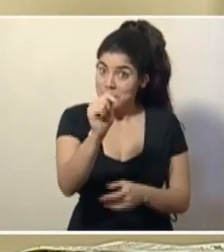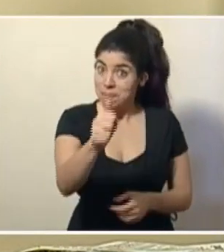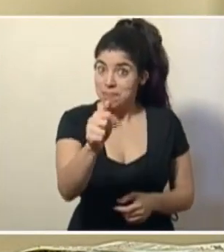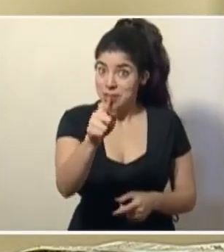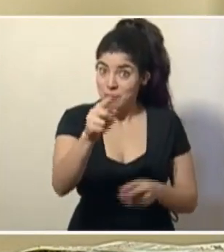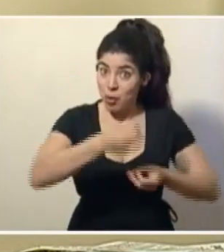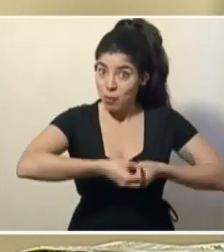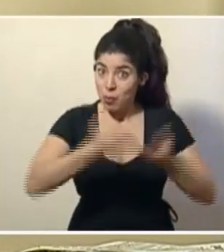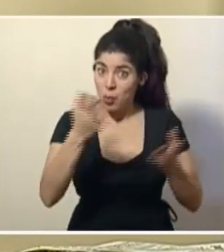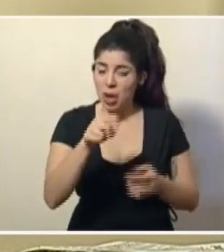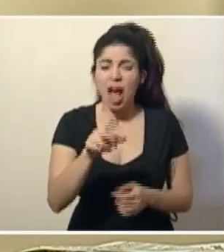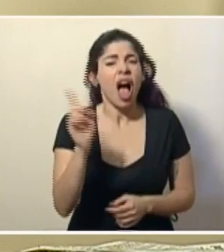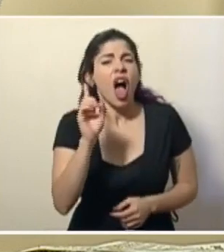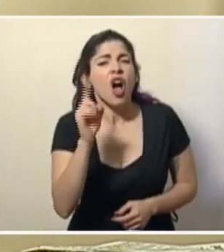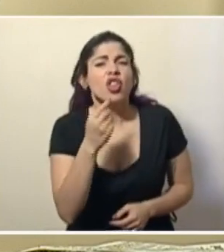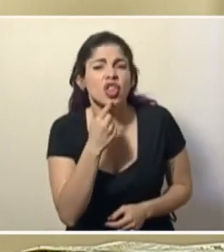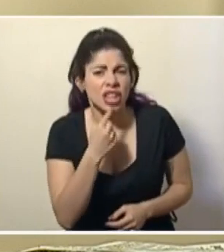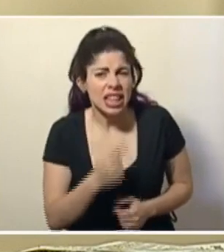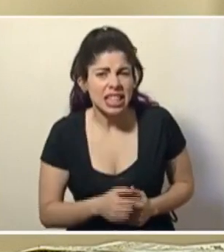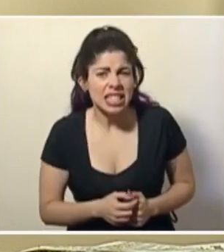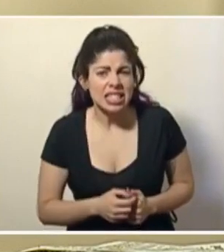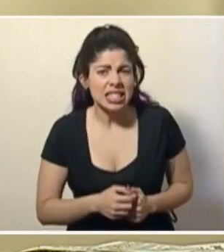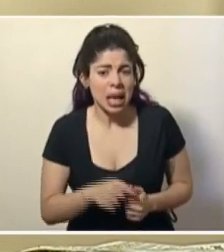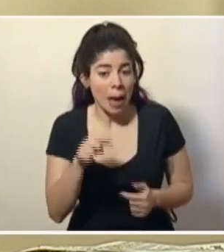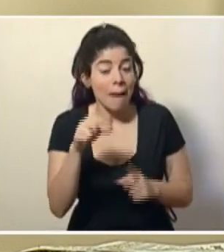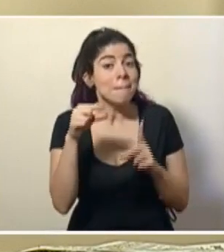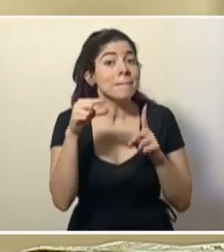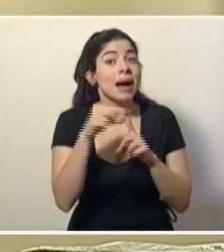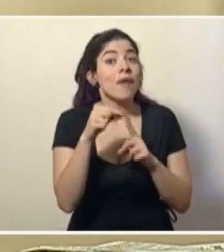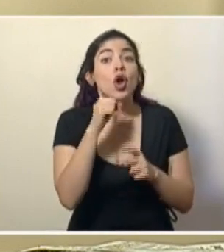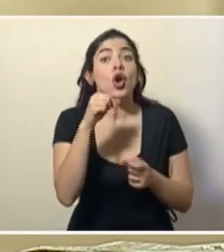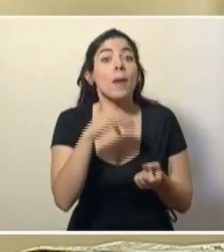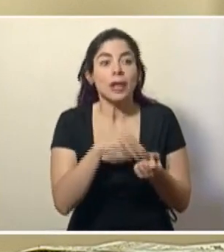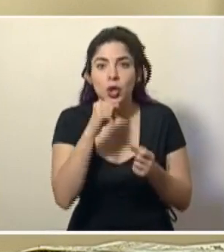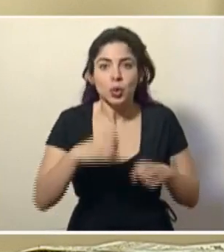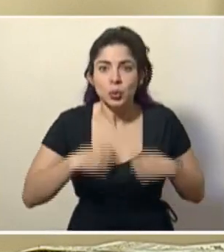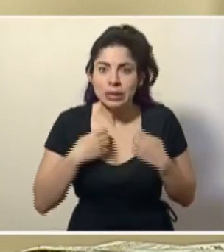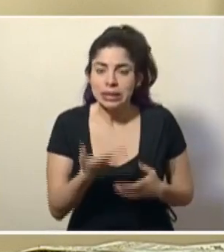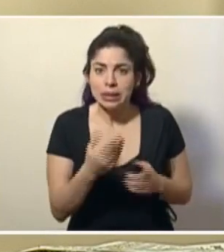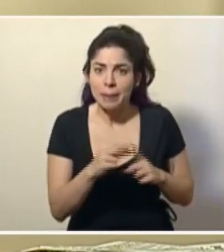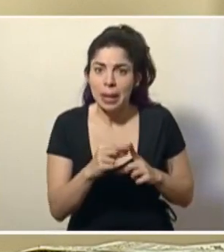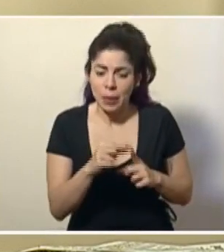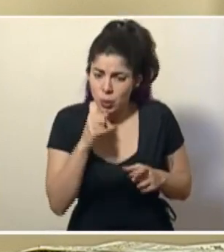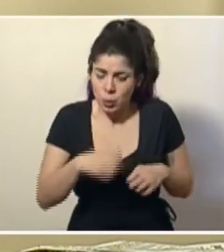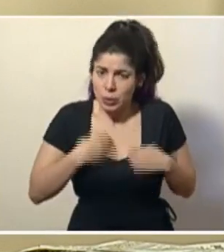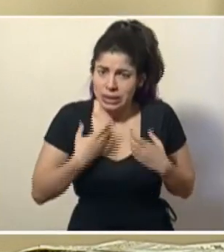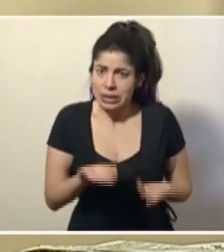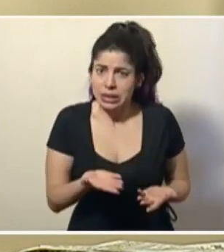mismo publica, donde dice, aquí las palabras no médica no existe.